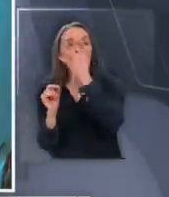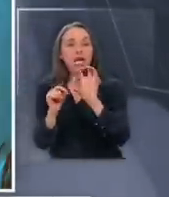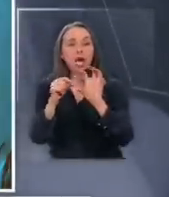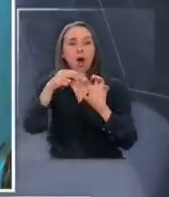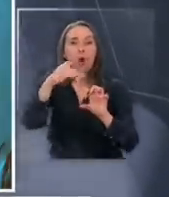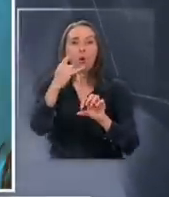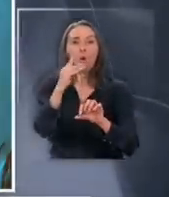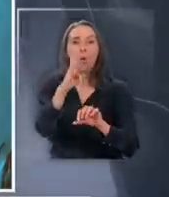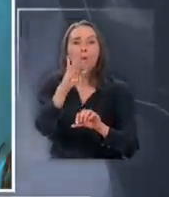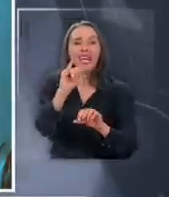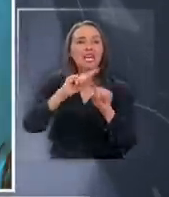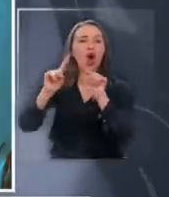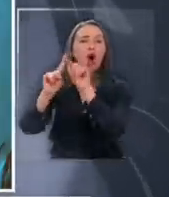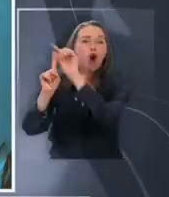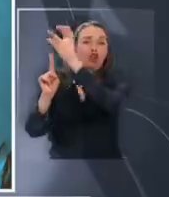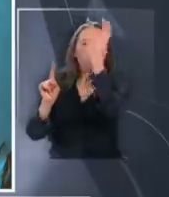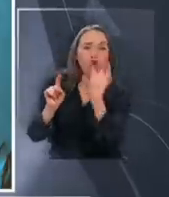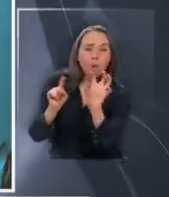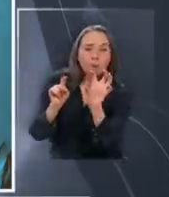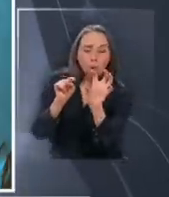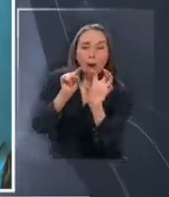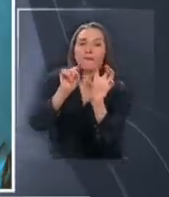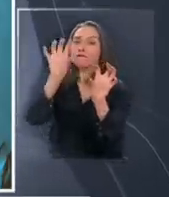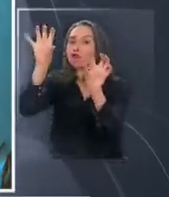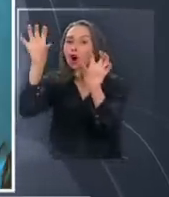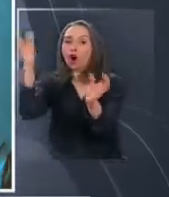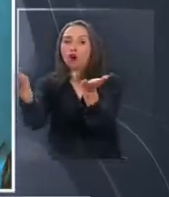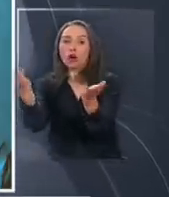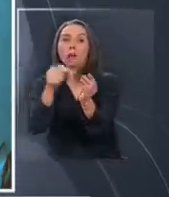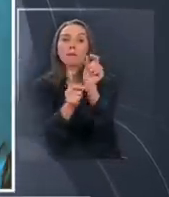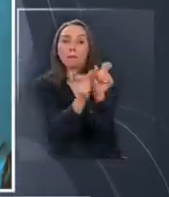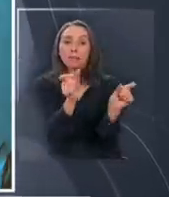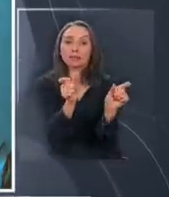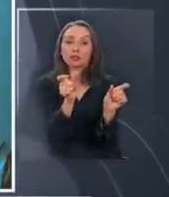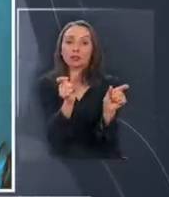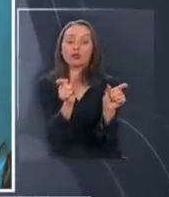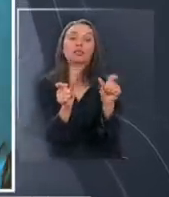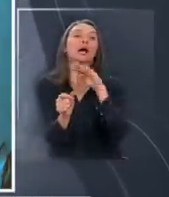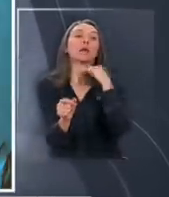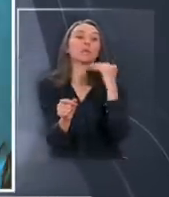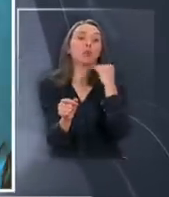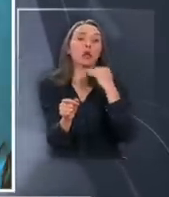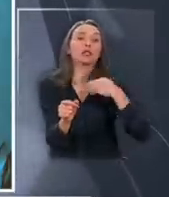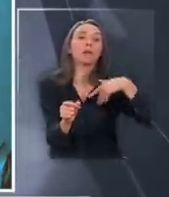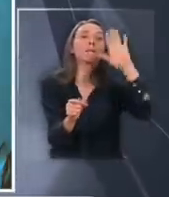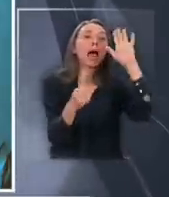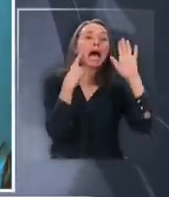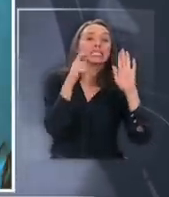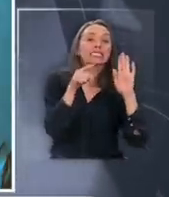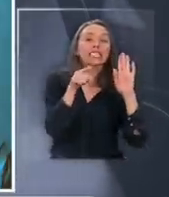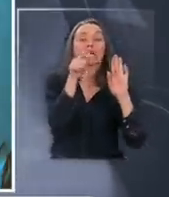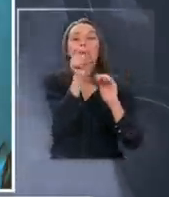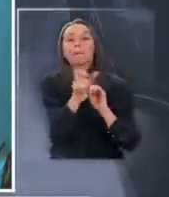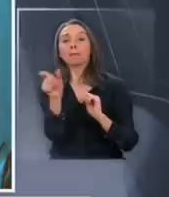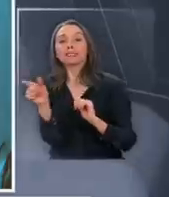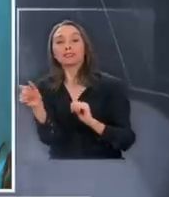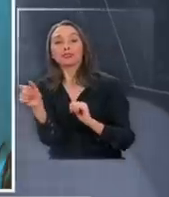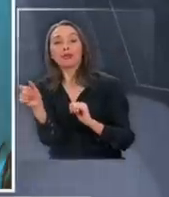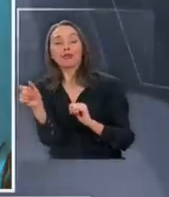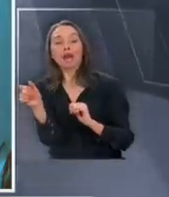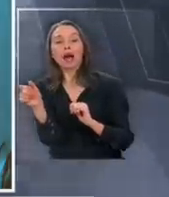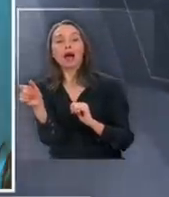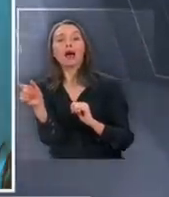Hubei. Y en la provincia de Hubei la letalidad fue más alta, a su vez, que los casos que